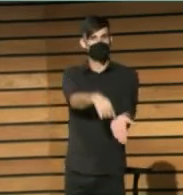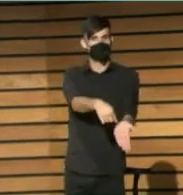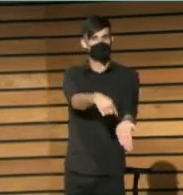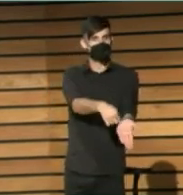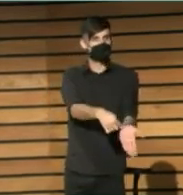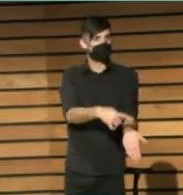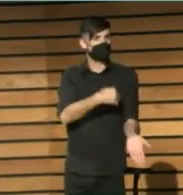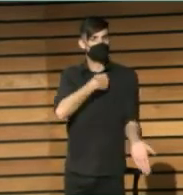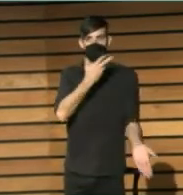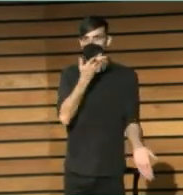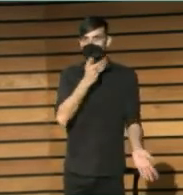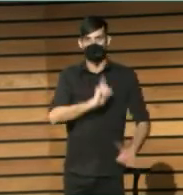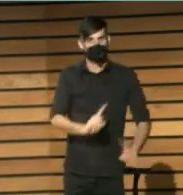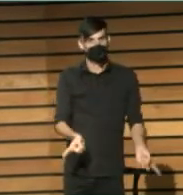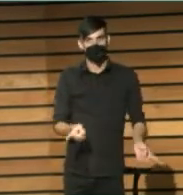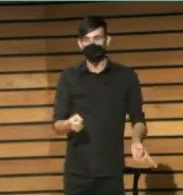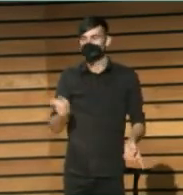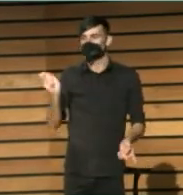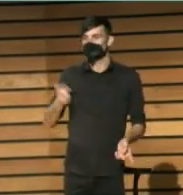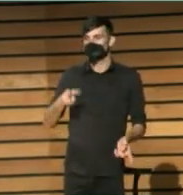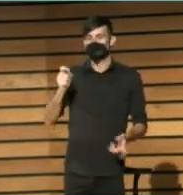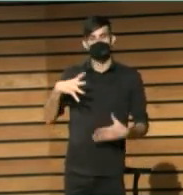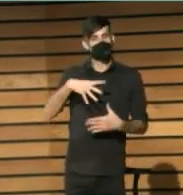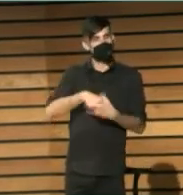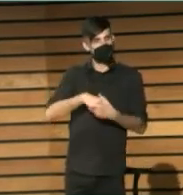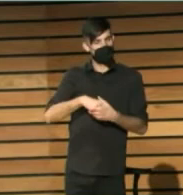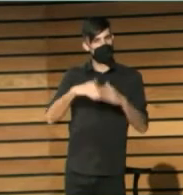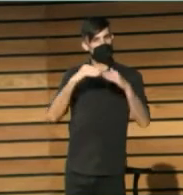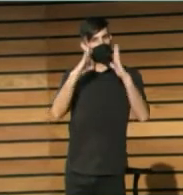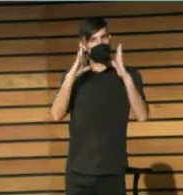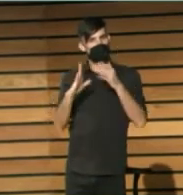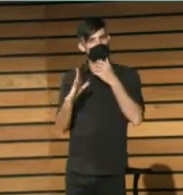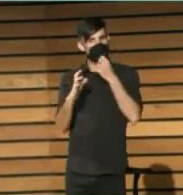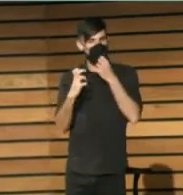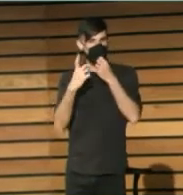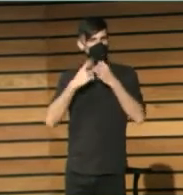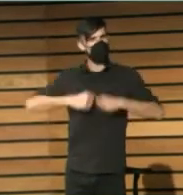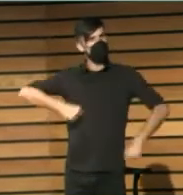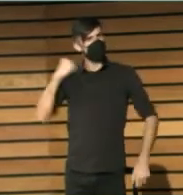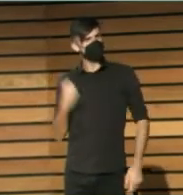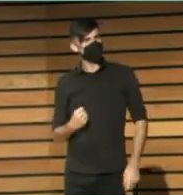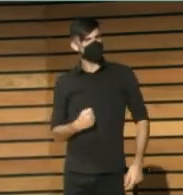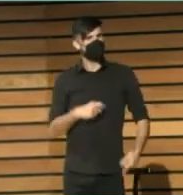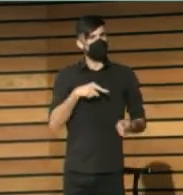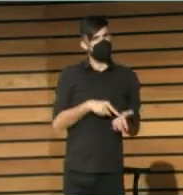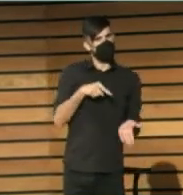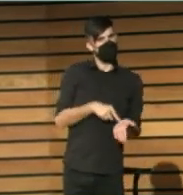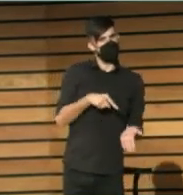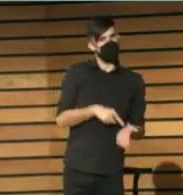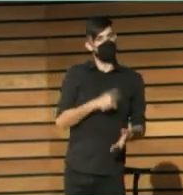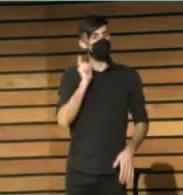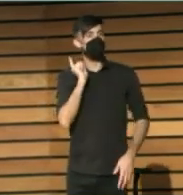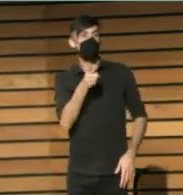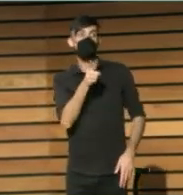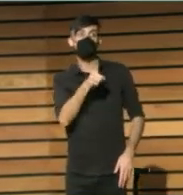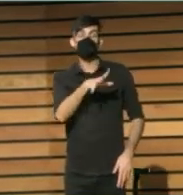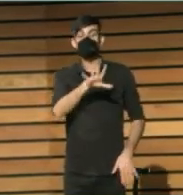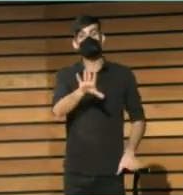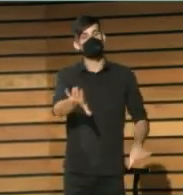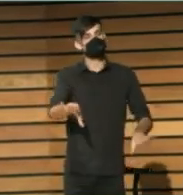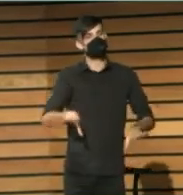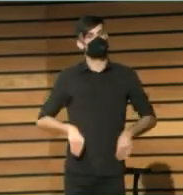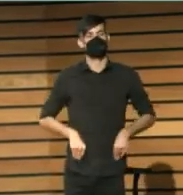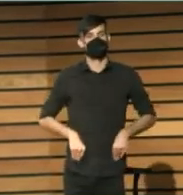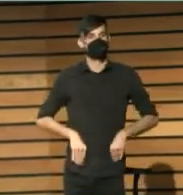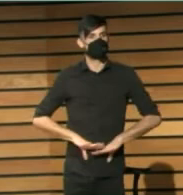además lo que más escuchábamos en casa, cuando había quejas de escasez, era la palabra resignación, que mi